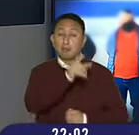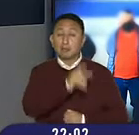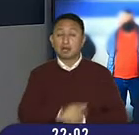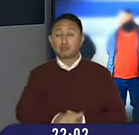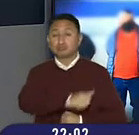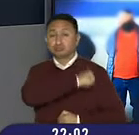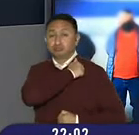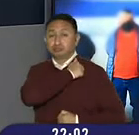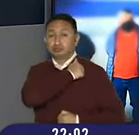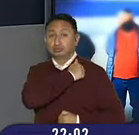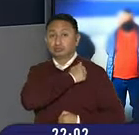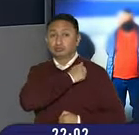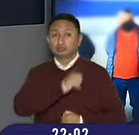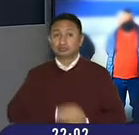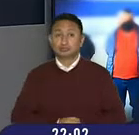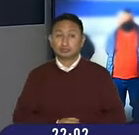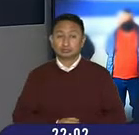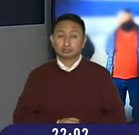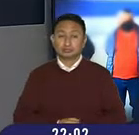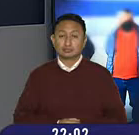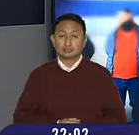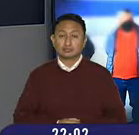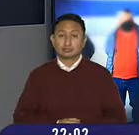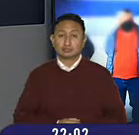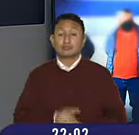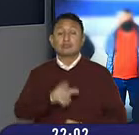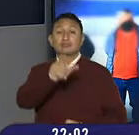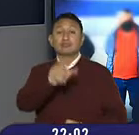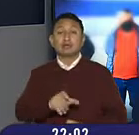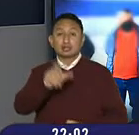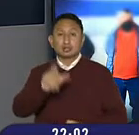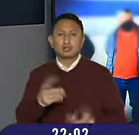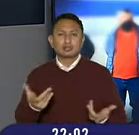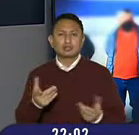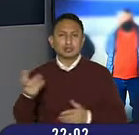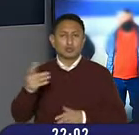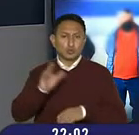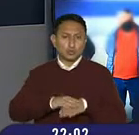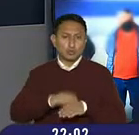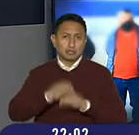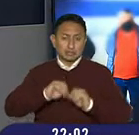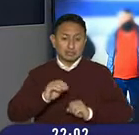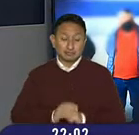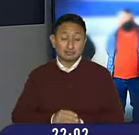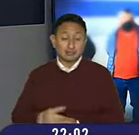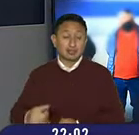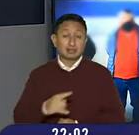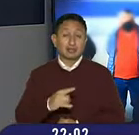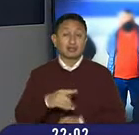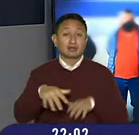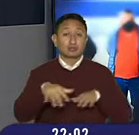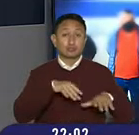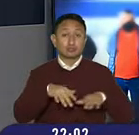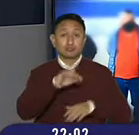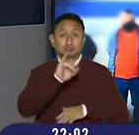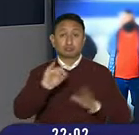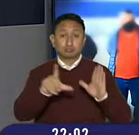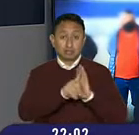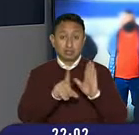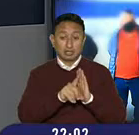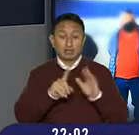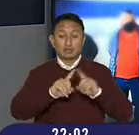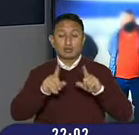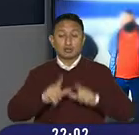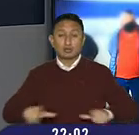personas bajo la modalidad de sacapintas. Los sospechosos estarían involucrados en actos ilícitos efectuados en